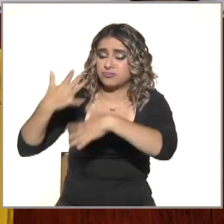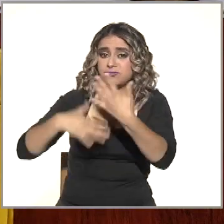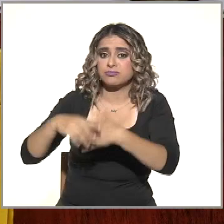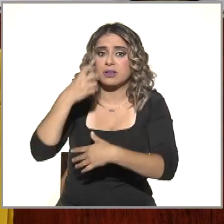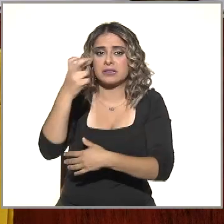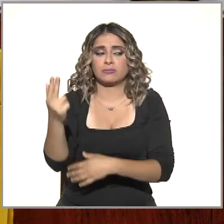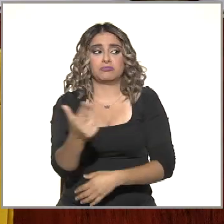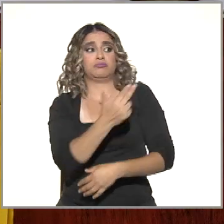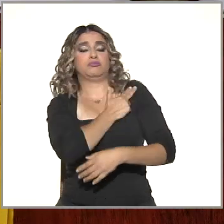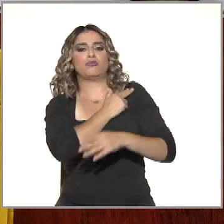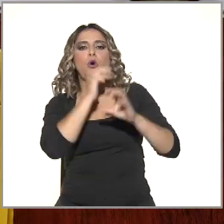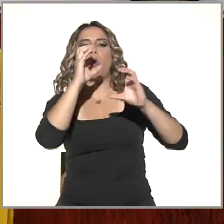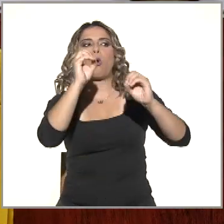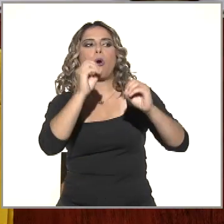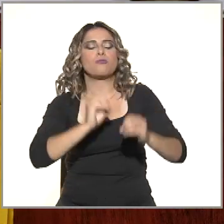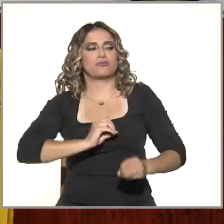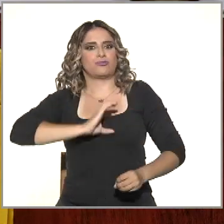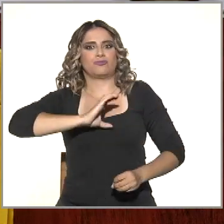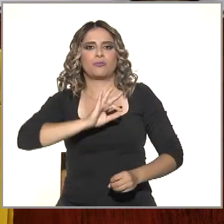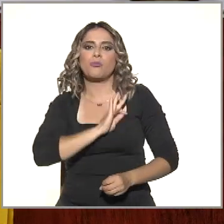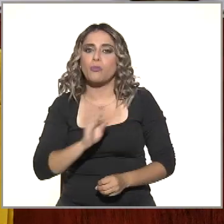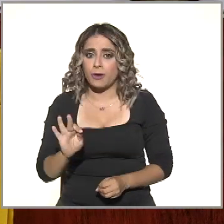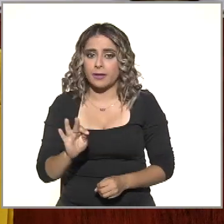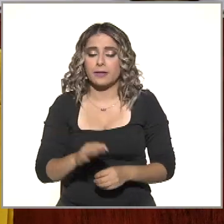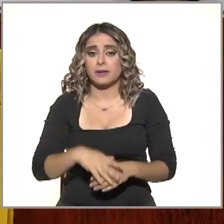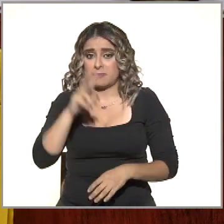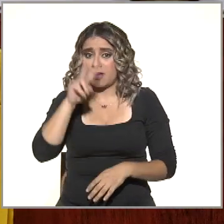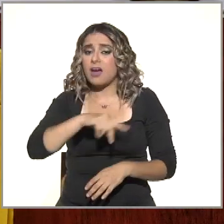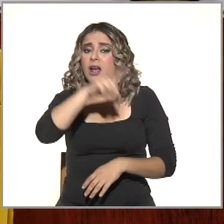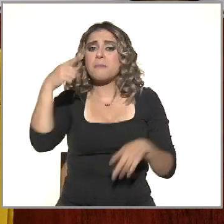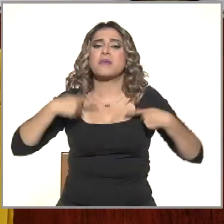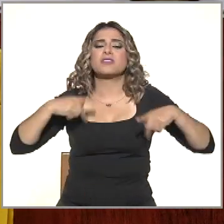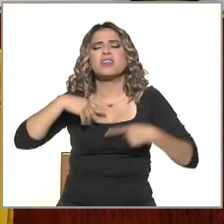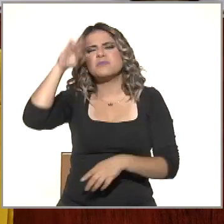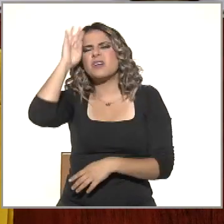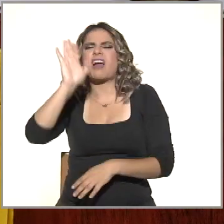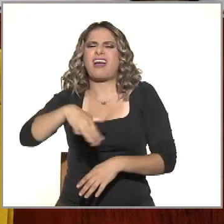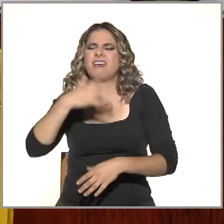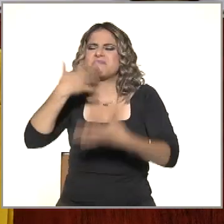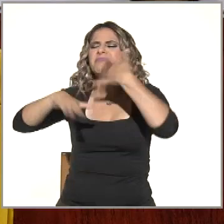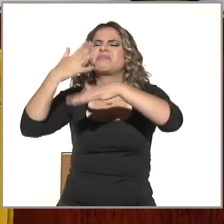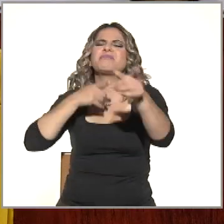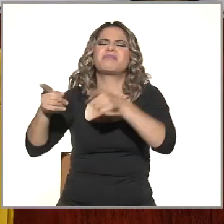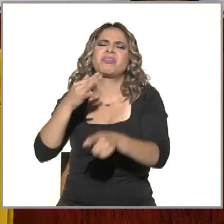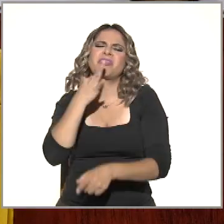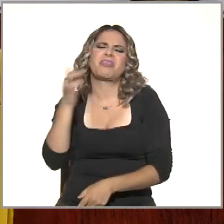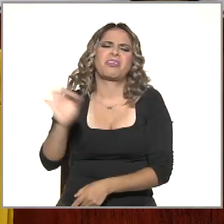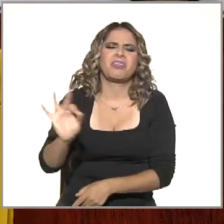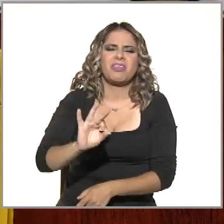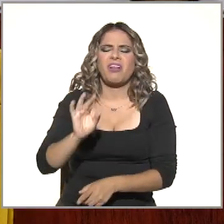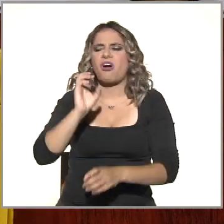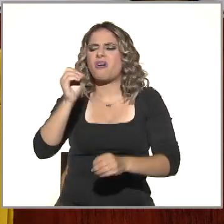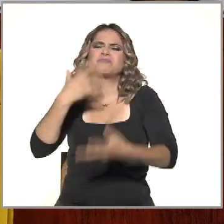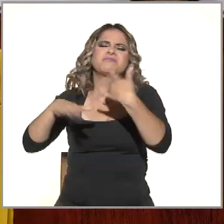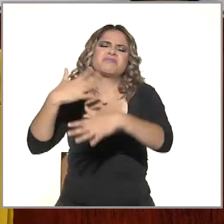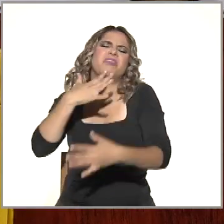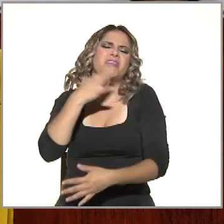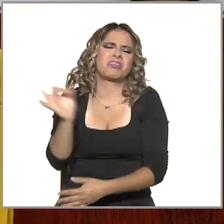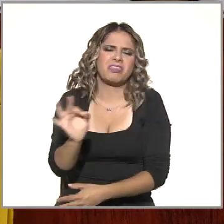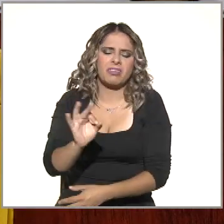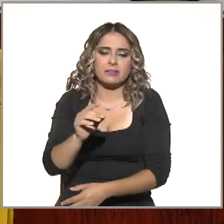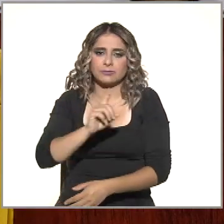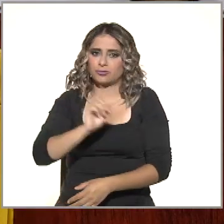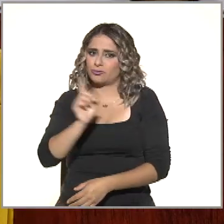la atención cómo muchas veces no nos damos cuenta del poder que tienen nuestras palabras, lo poderosas que son a muchísimos niveles.